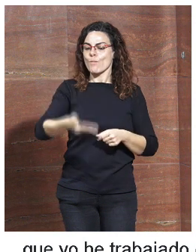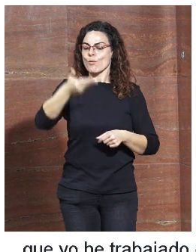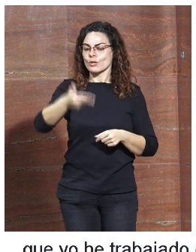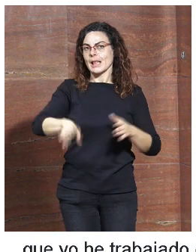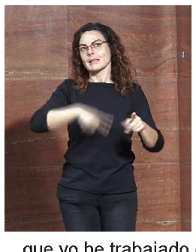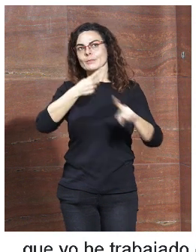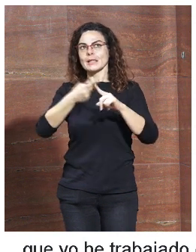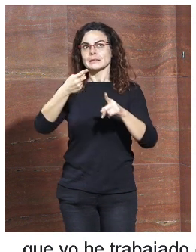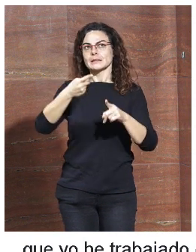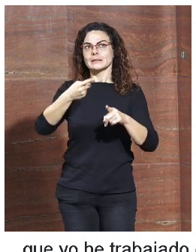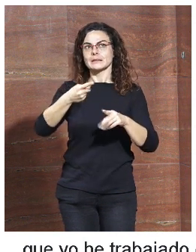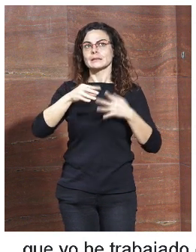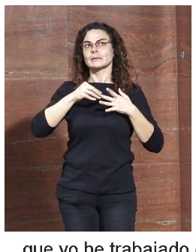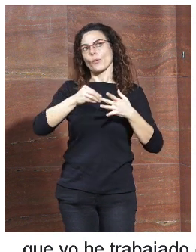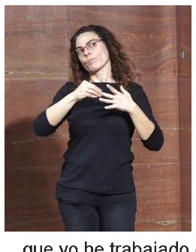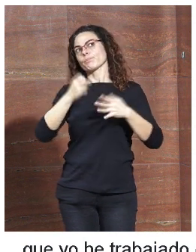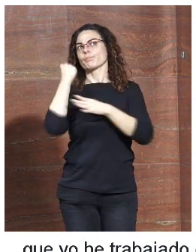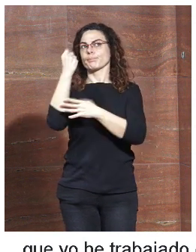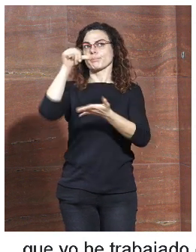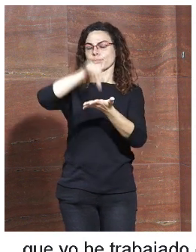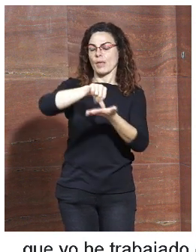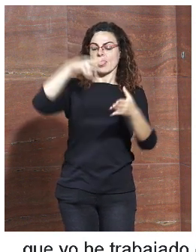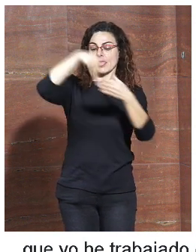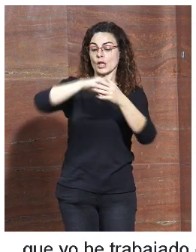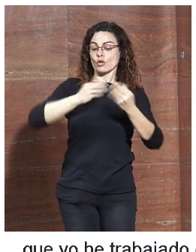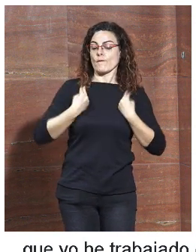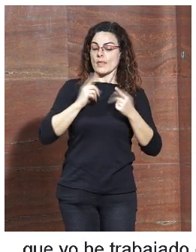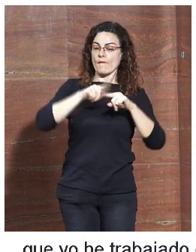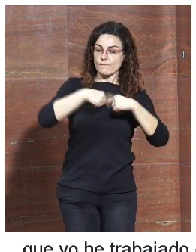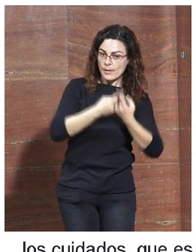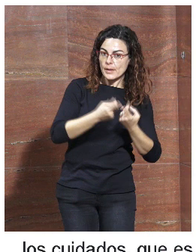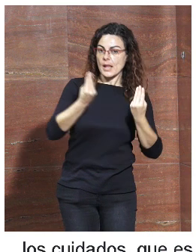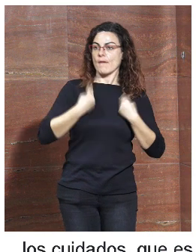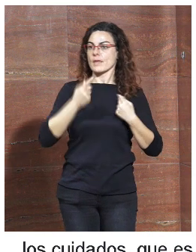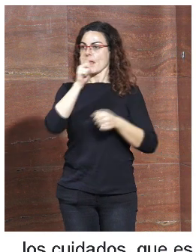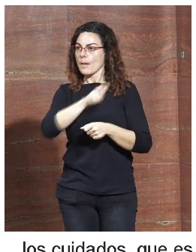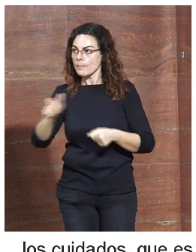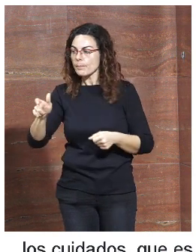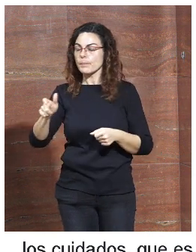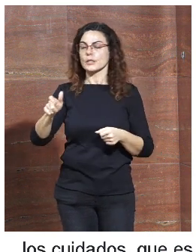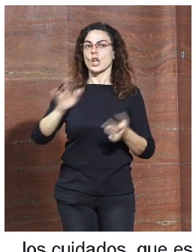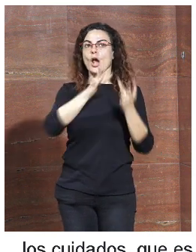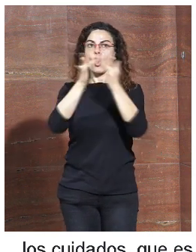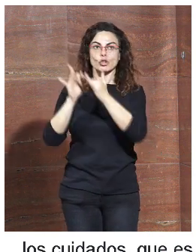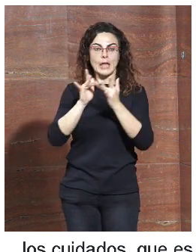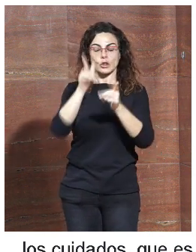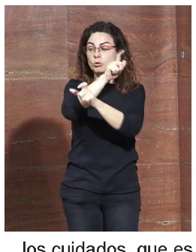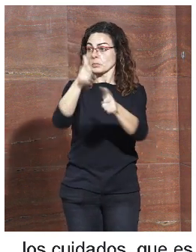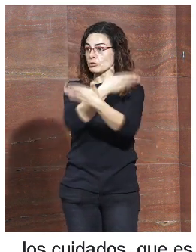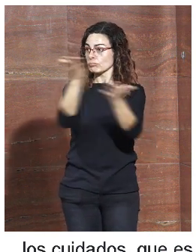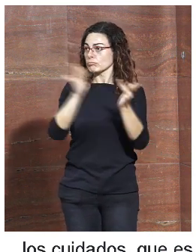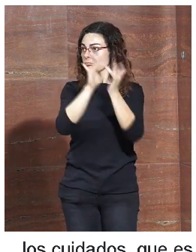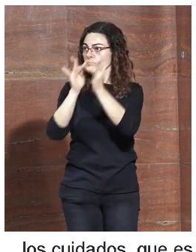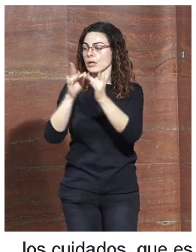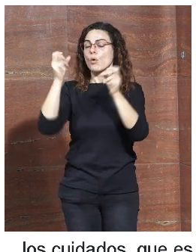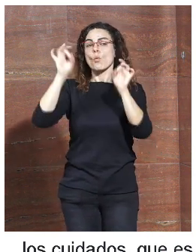central, tanto en la vida familiar, en la vida de las personas, en las relaciones interpersonales, como en